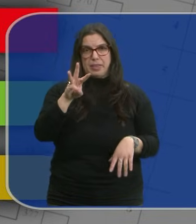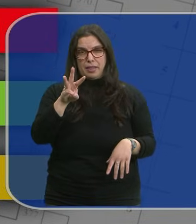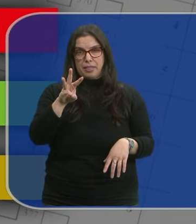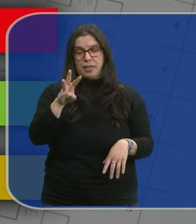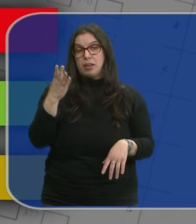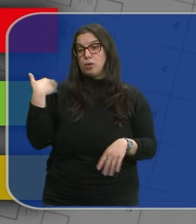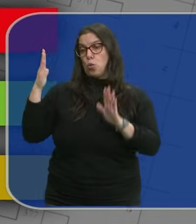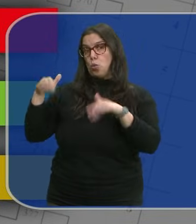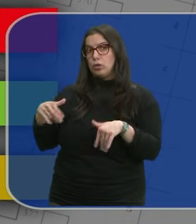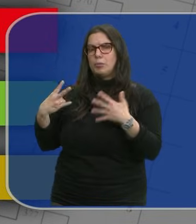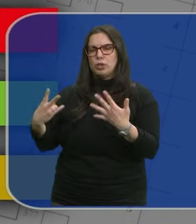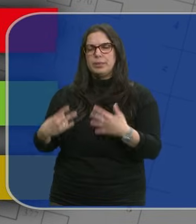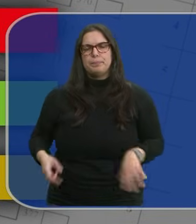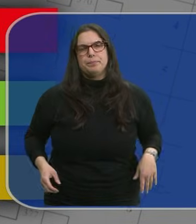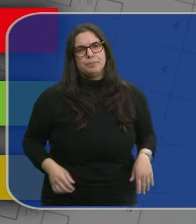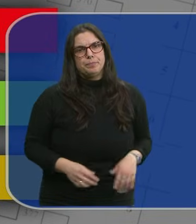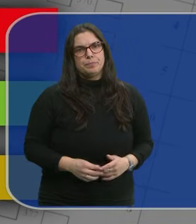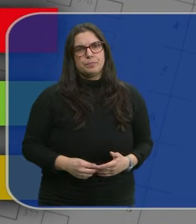frente a los 7 que tienen ahora.